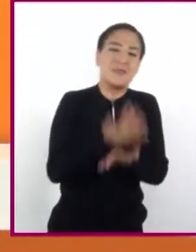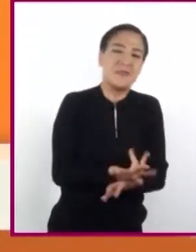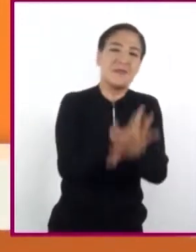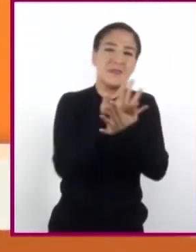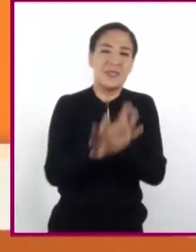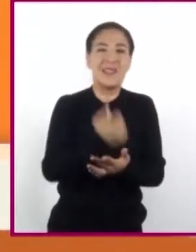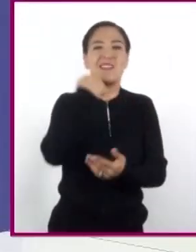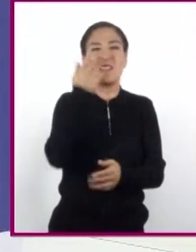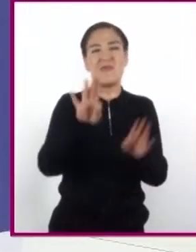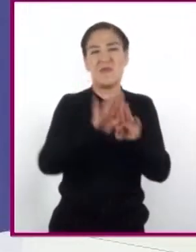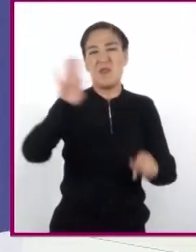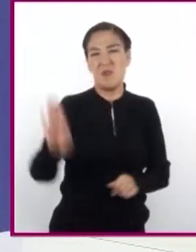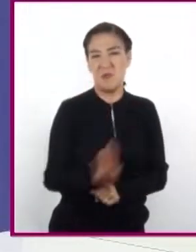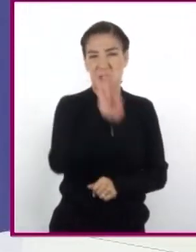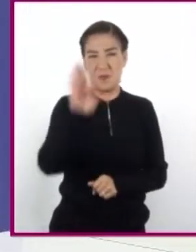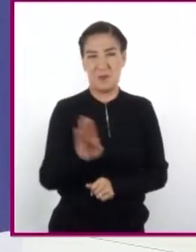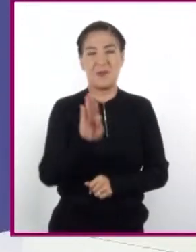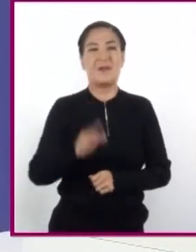la hechicería.